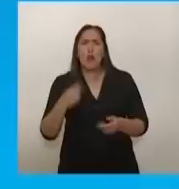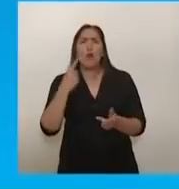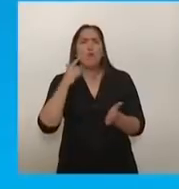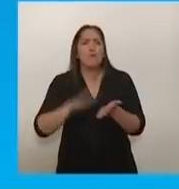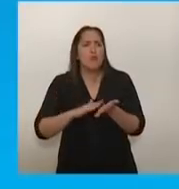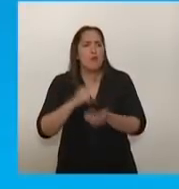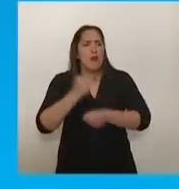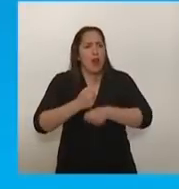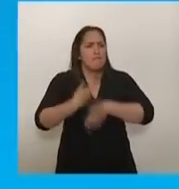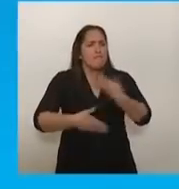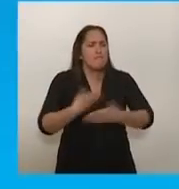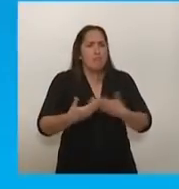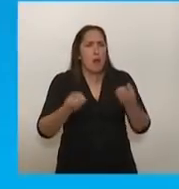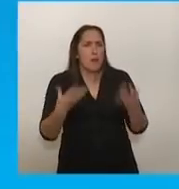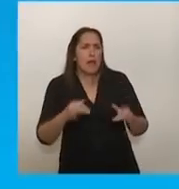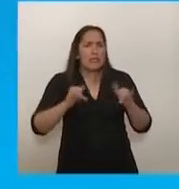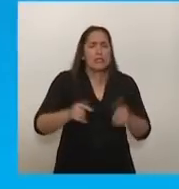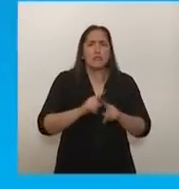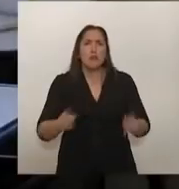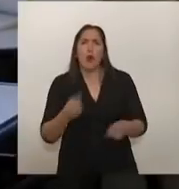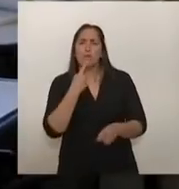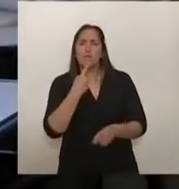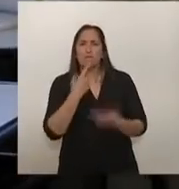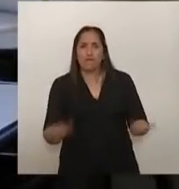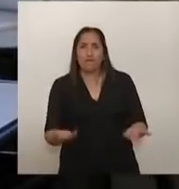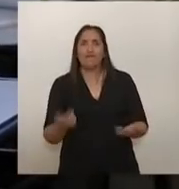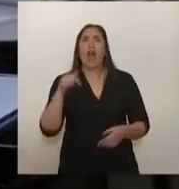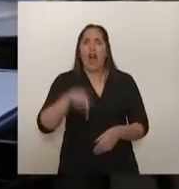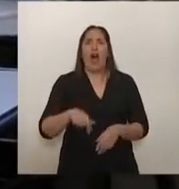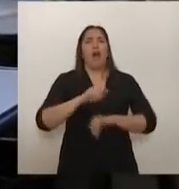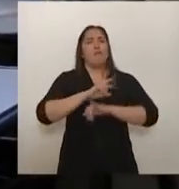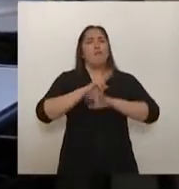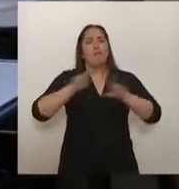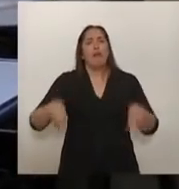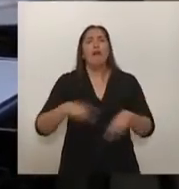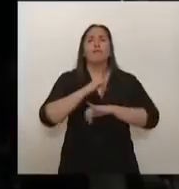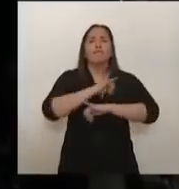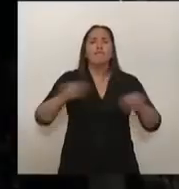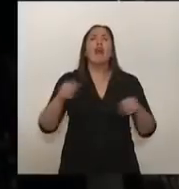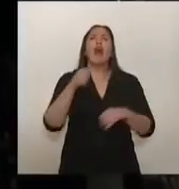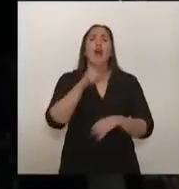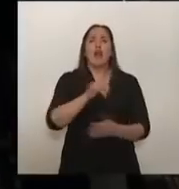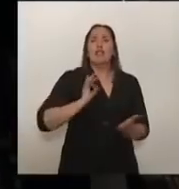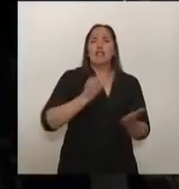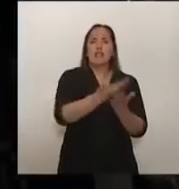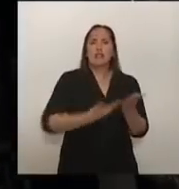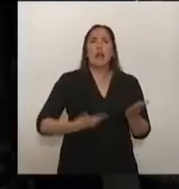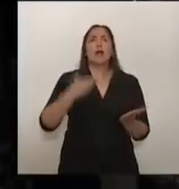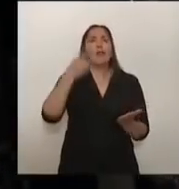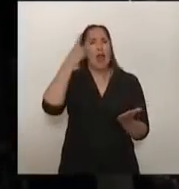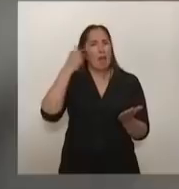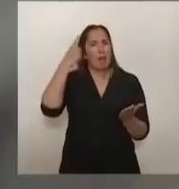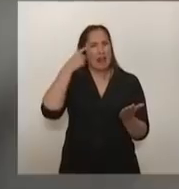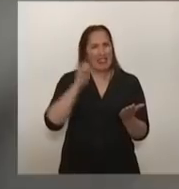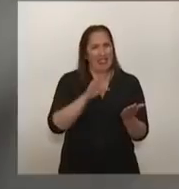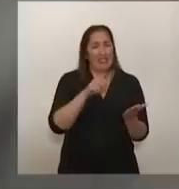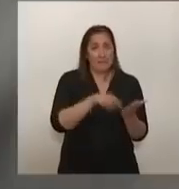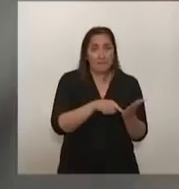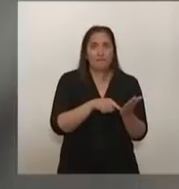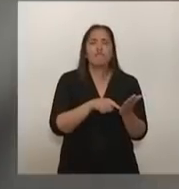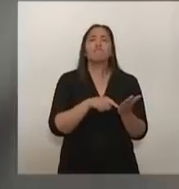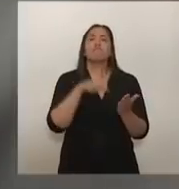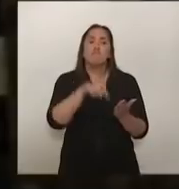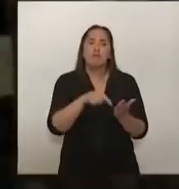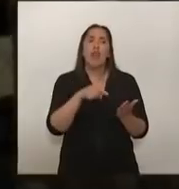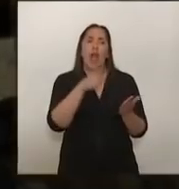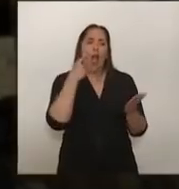funcionando. Lanzamos las pruebas a aprender para ver dónde estábamos parados y a partir de ahí planteamos una serie